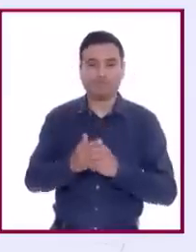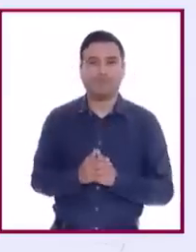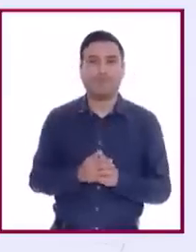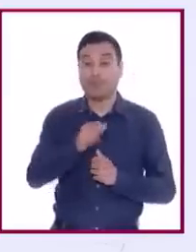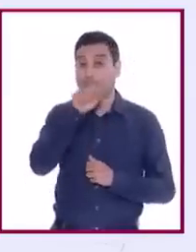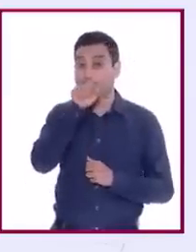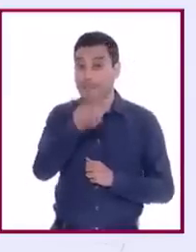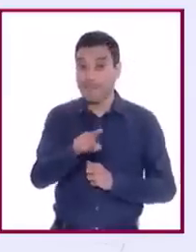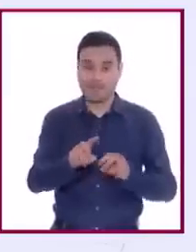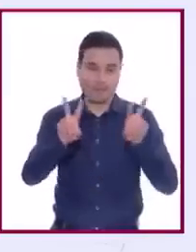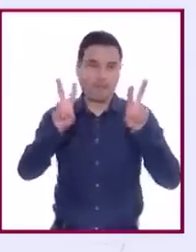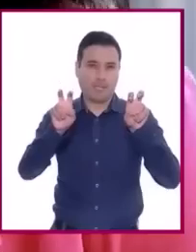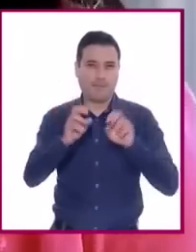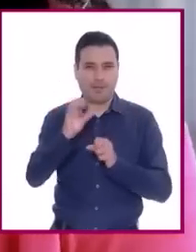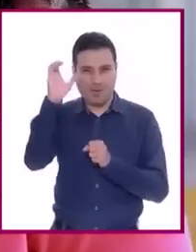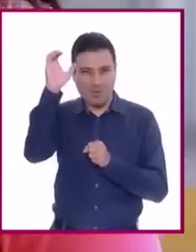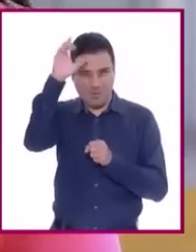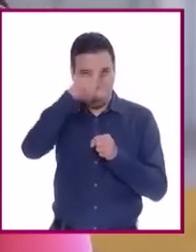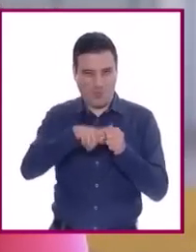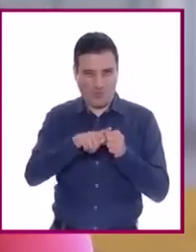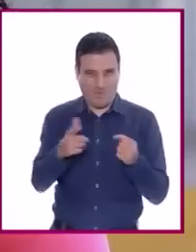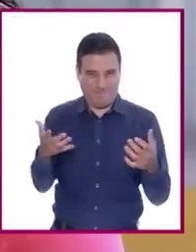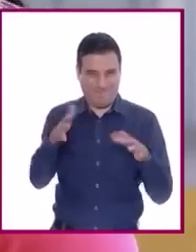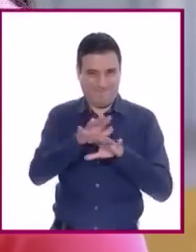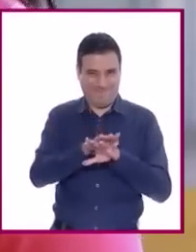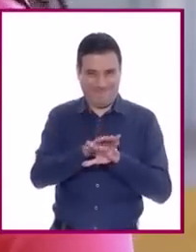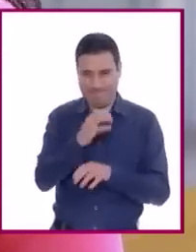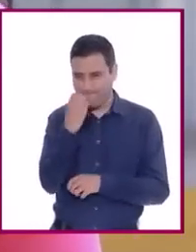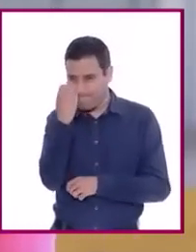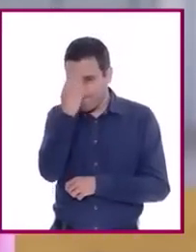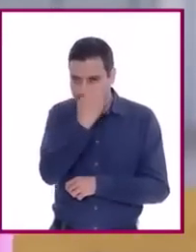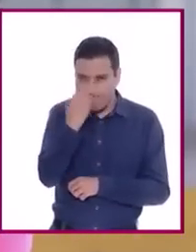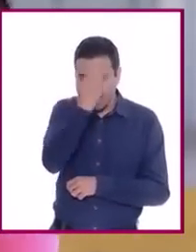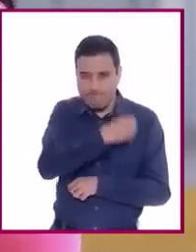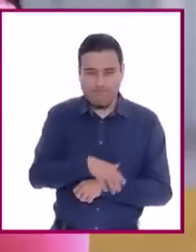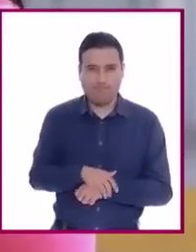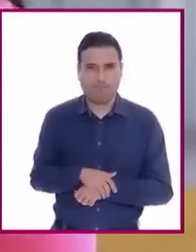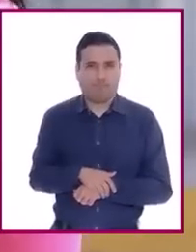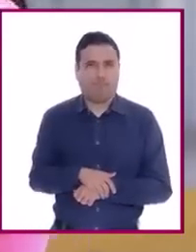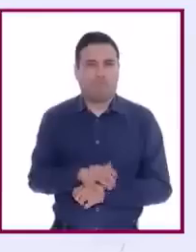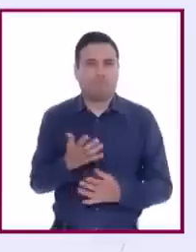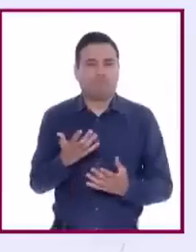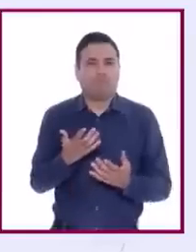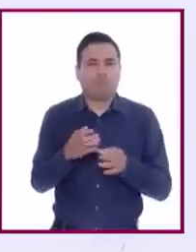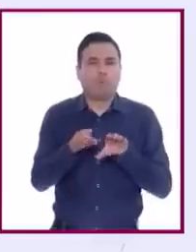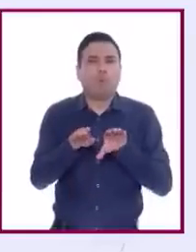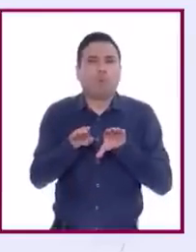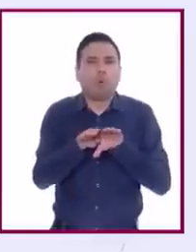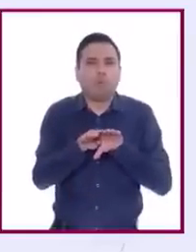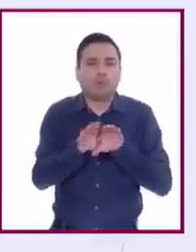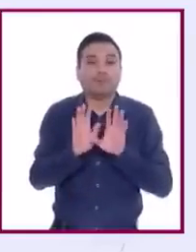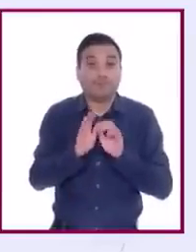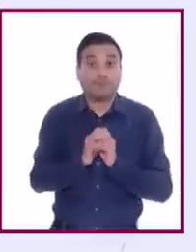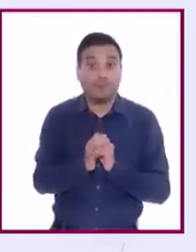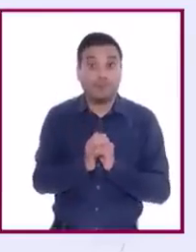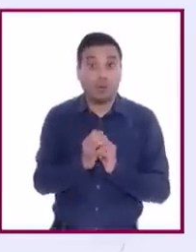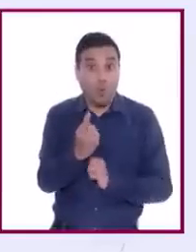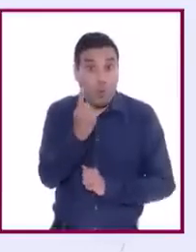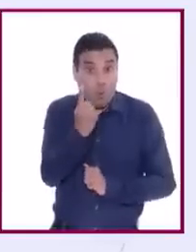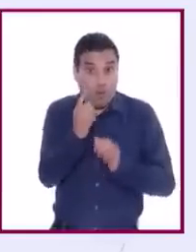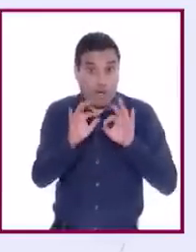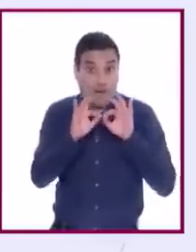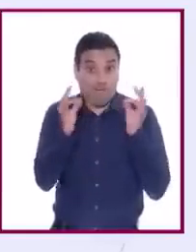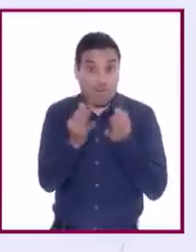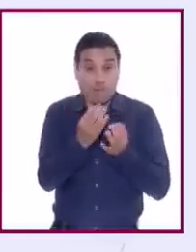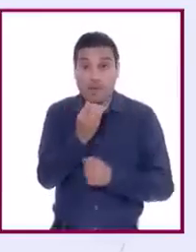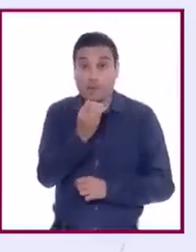crítica partimos de no un ideal de la alimentación por eso es que nosotros estamos planteando